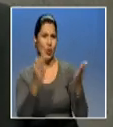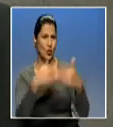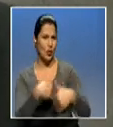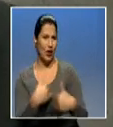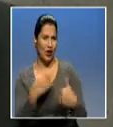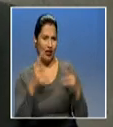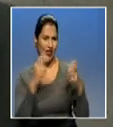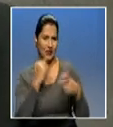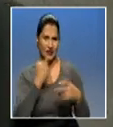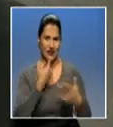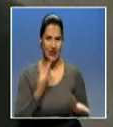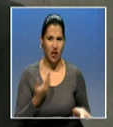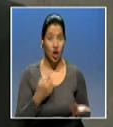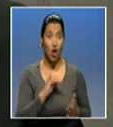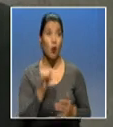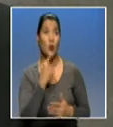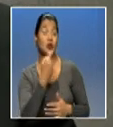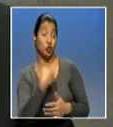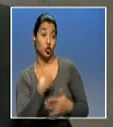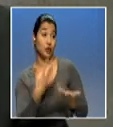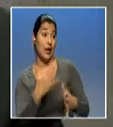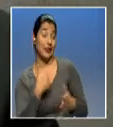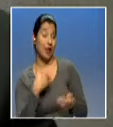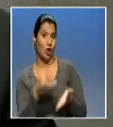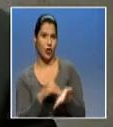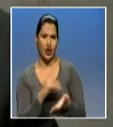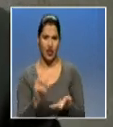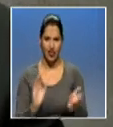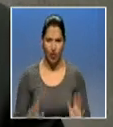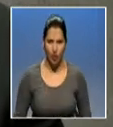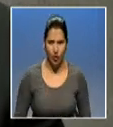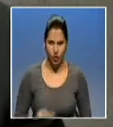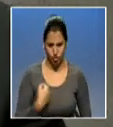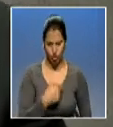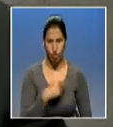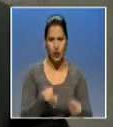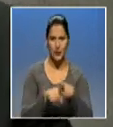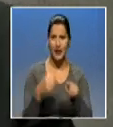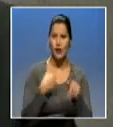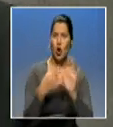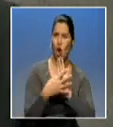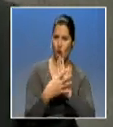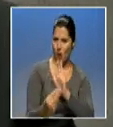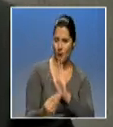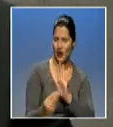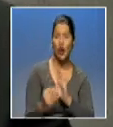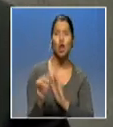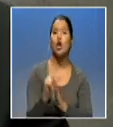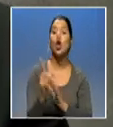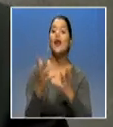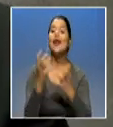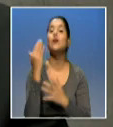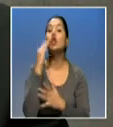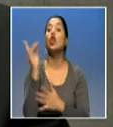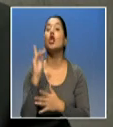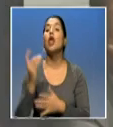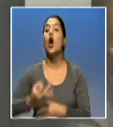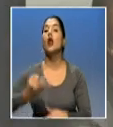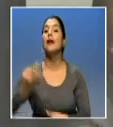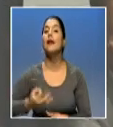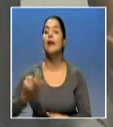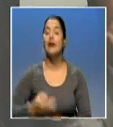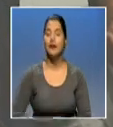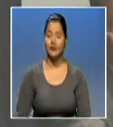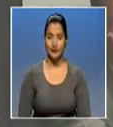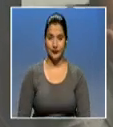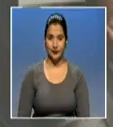como decir que la tienen digital. No, eso no es el punto. Si nosotros la tenemos en copia, es donde está el original de ese documento.